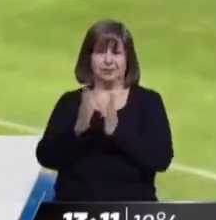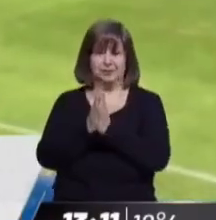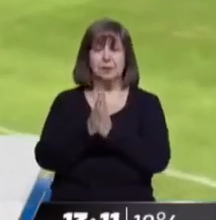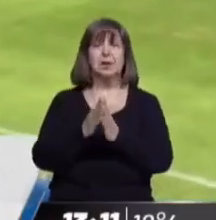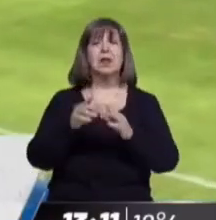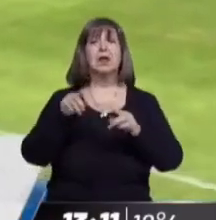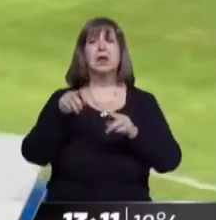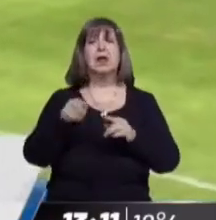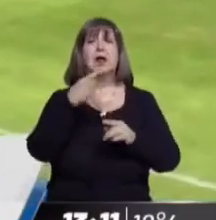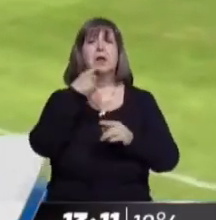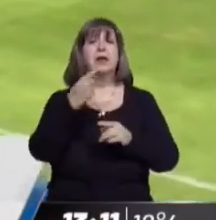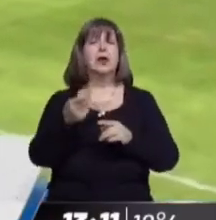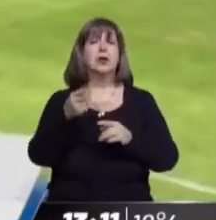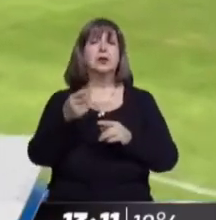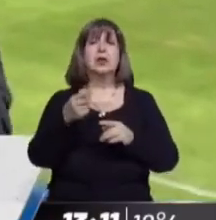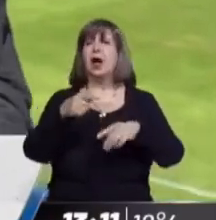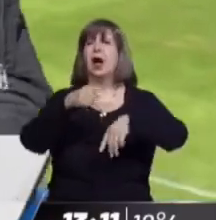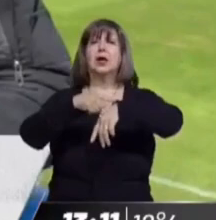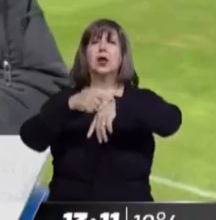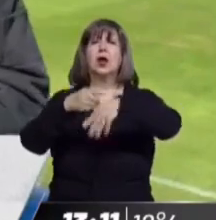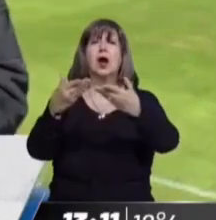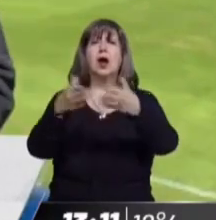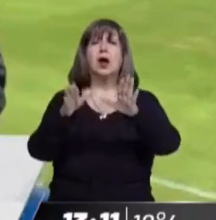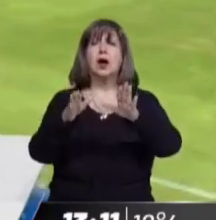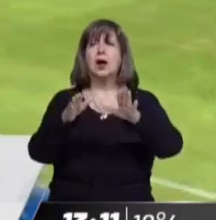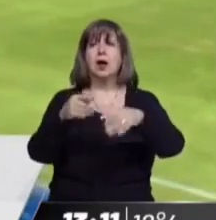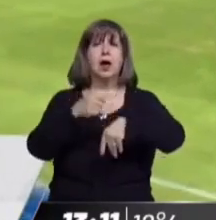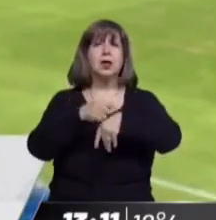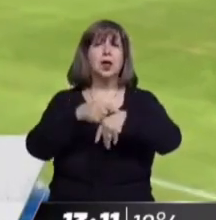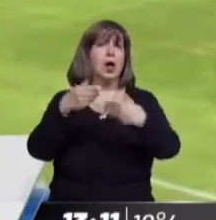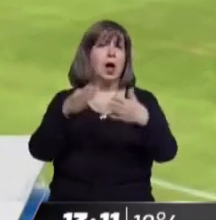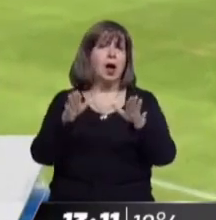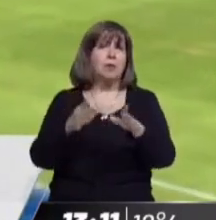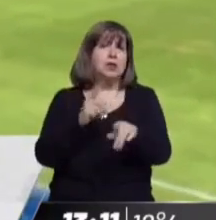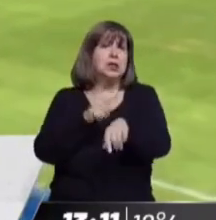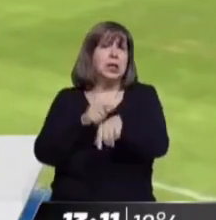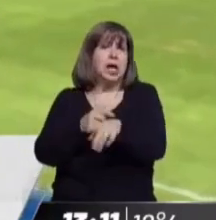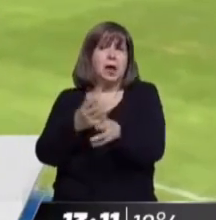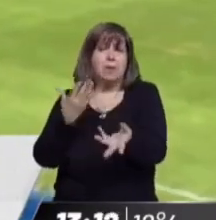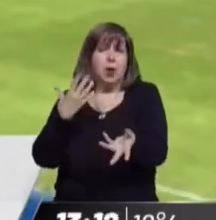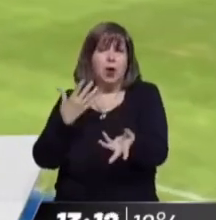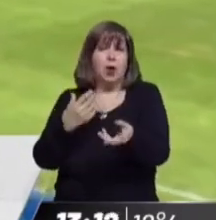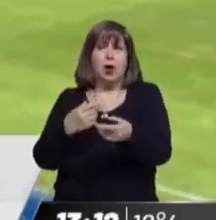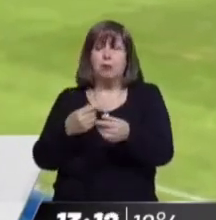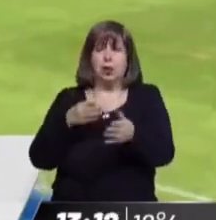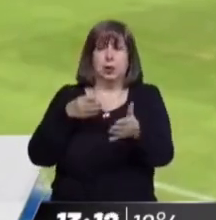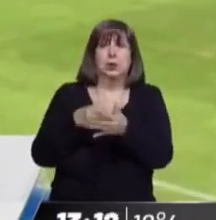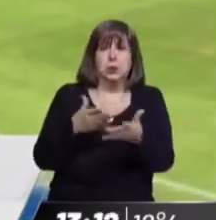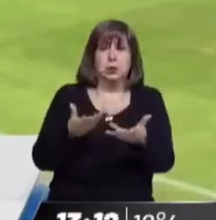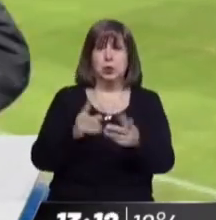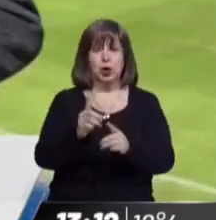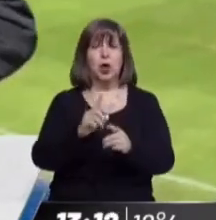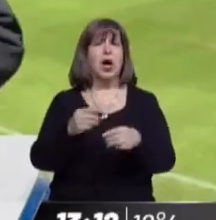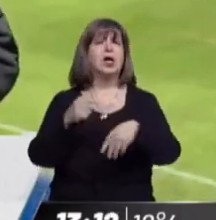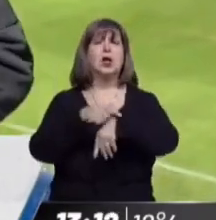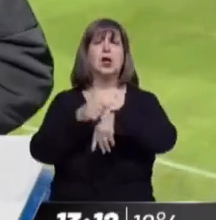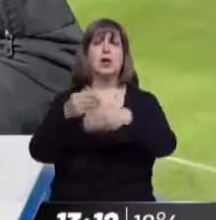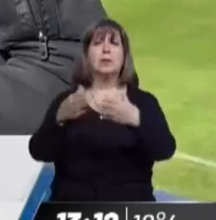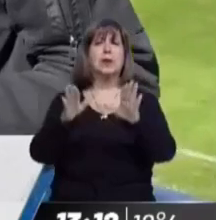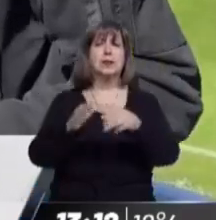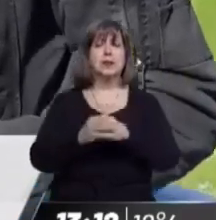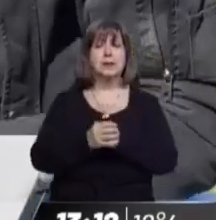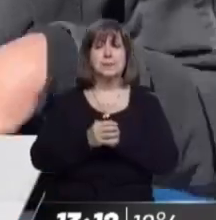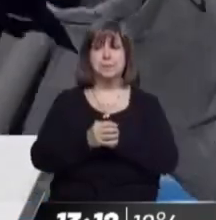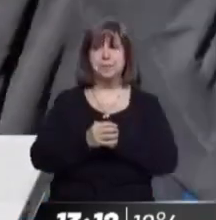Porque es importante siempre se recomienda por ahí es una frase media hecha pero venir con tiempo salir antes de casa A qué hora se abren las puertas del